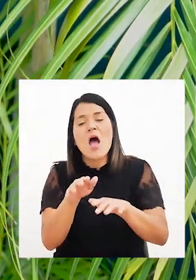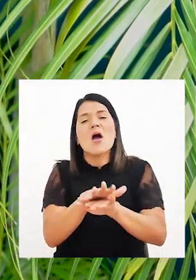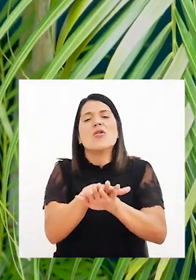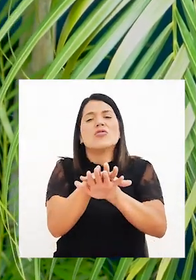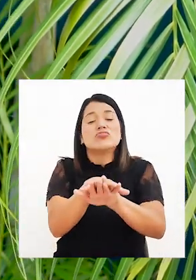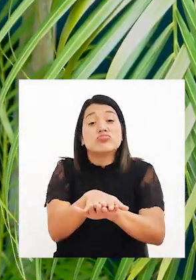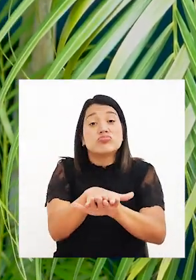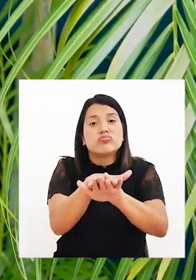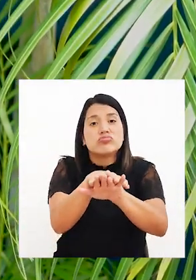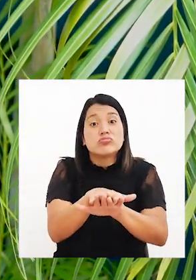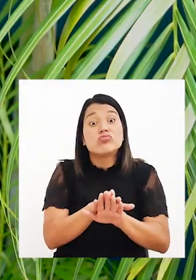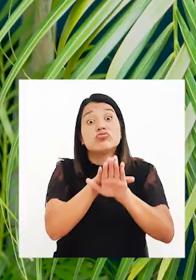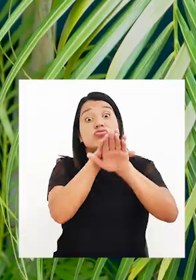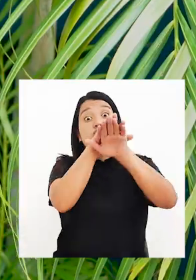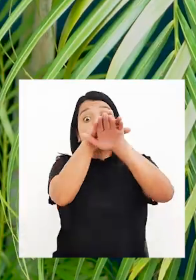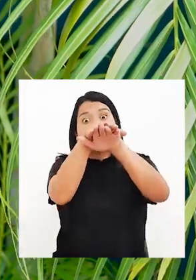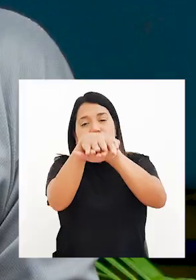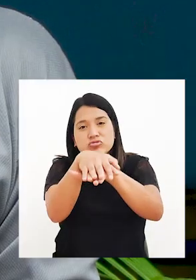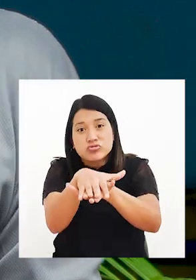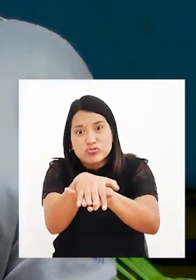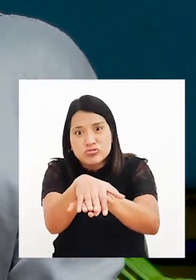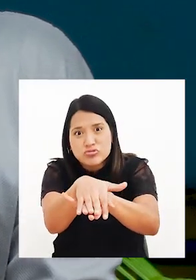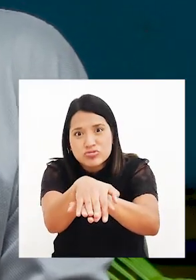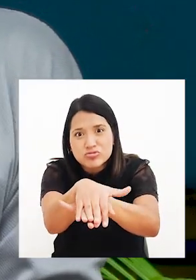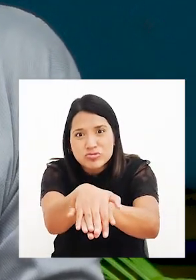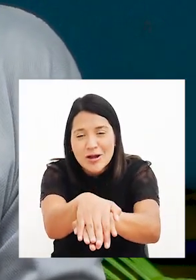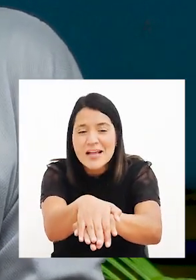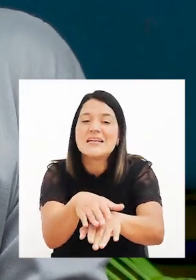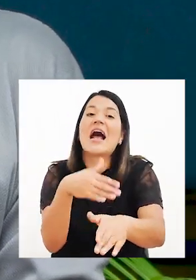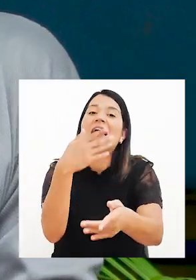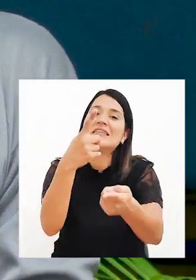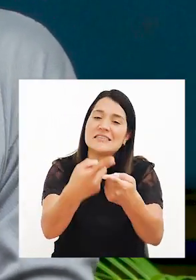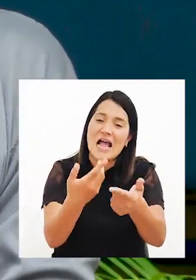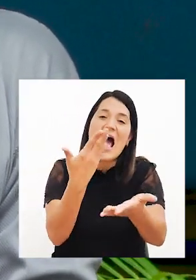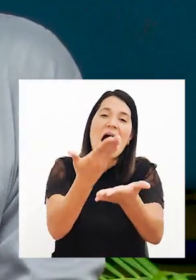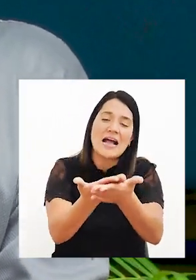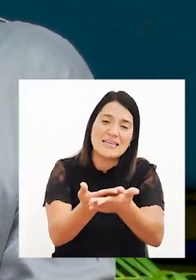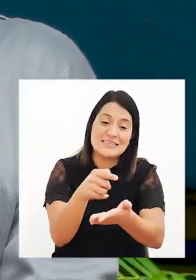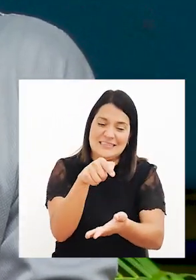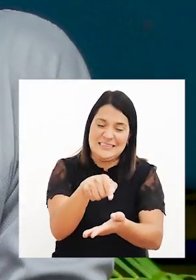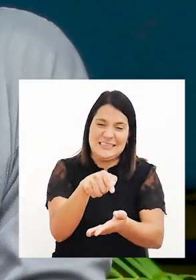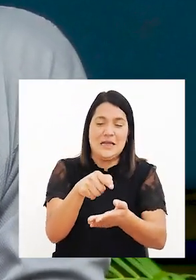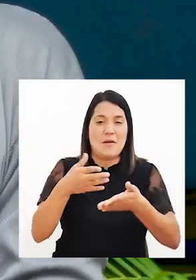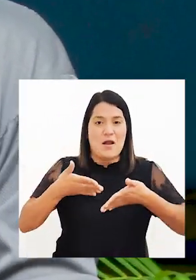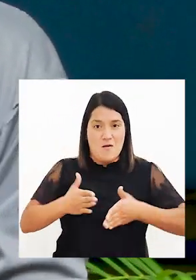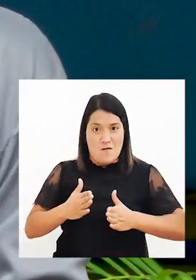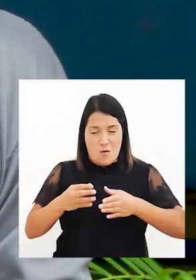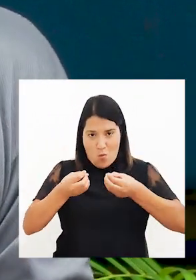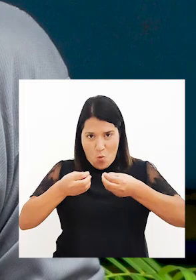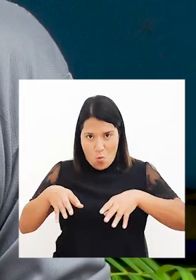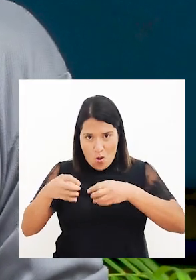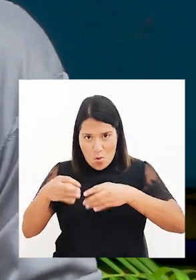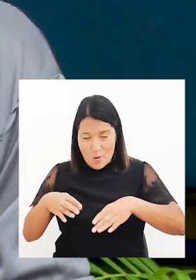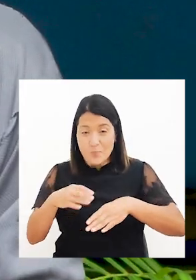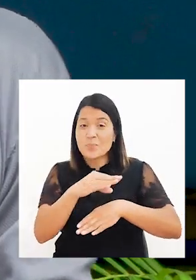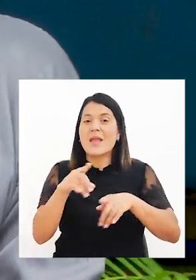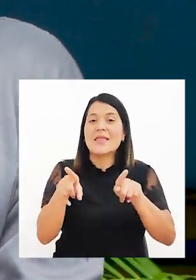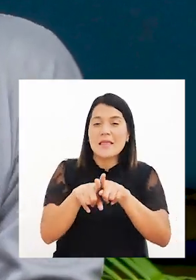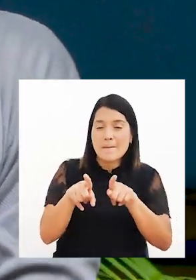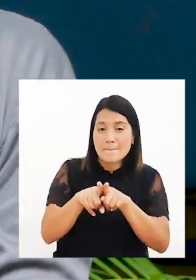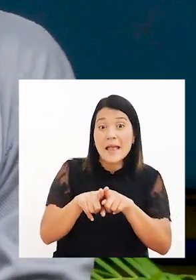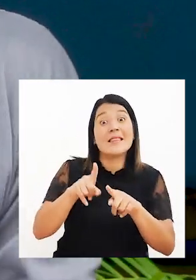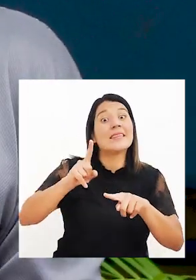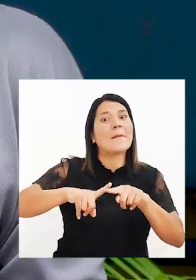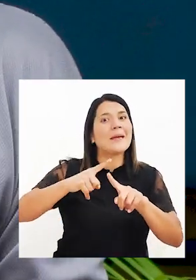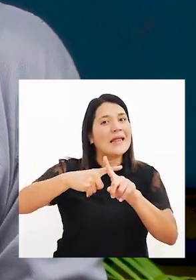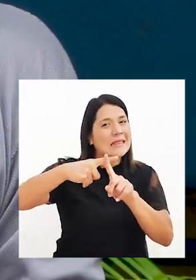anidación donde van a anidar sus huevos ellas, ¿verdad? Y tenemos más que todo anidamiento toda la noche por la temperatura también, ¿verdad? Que es una